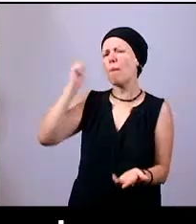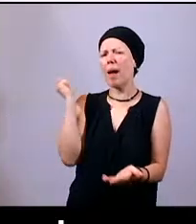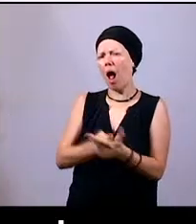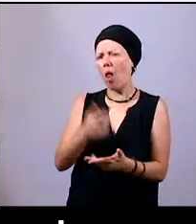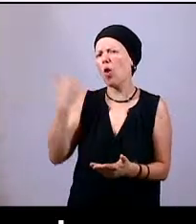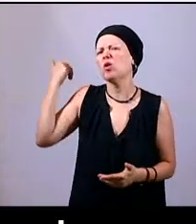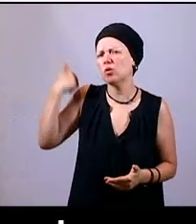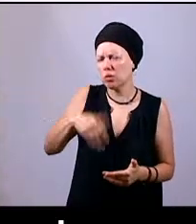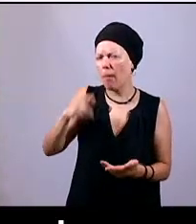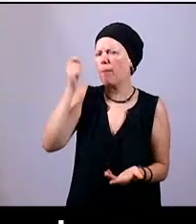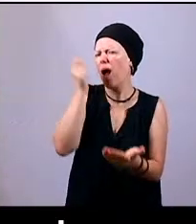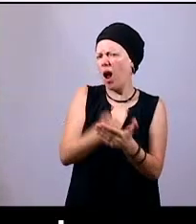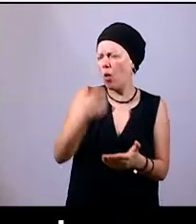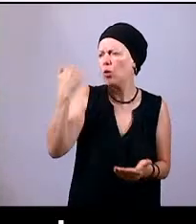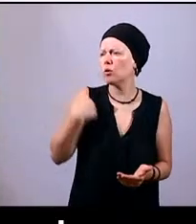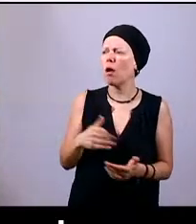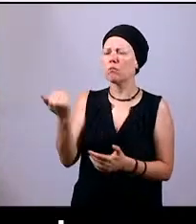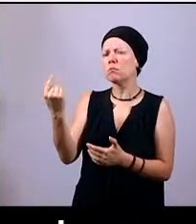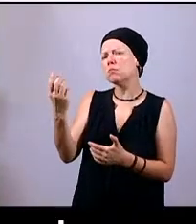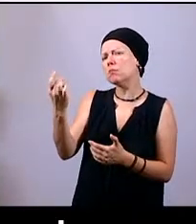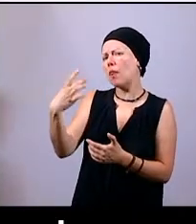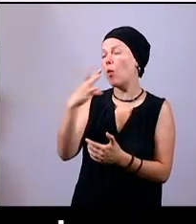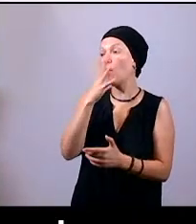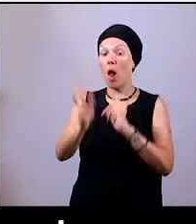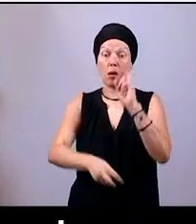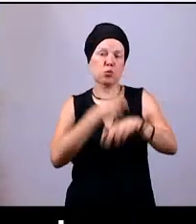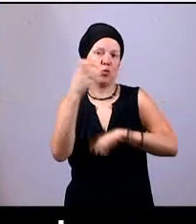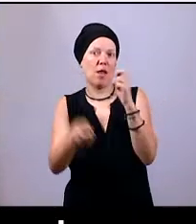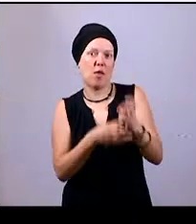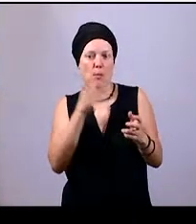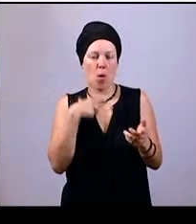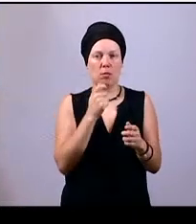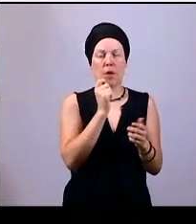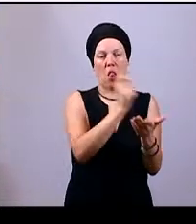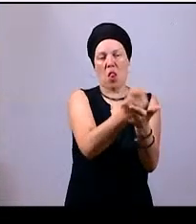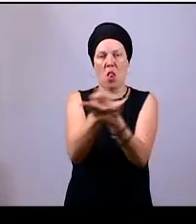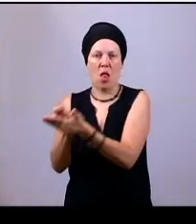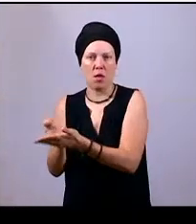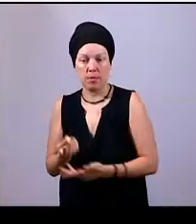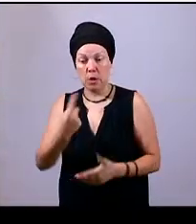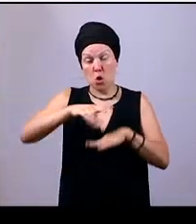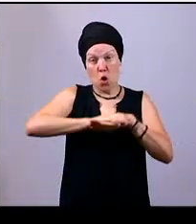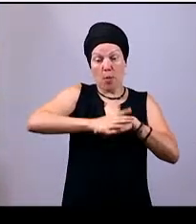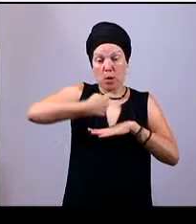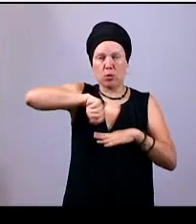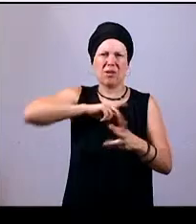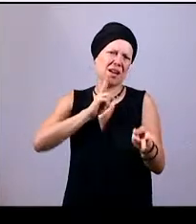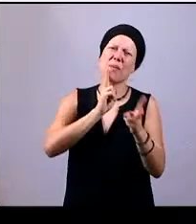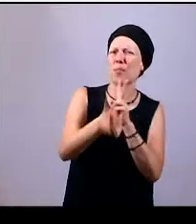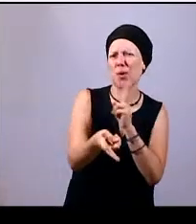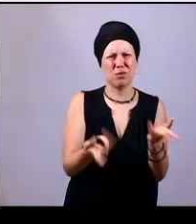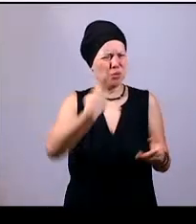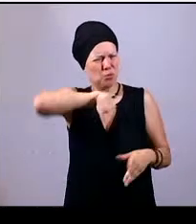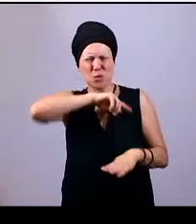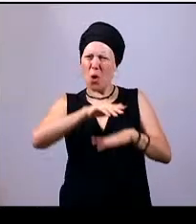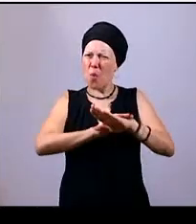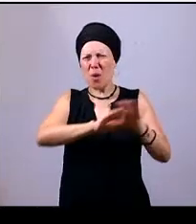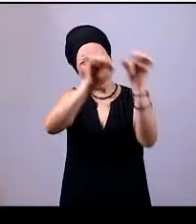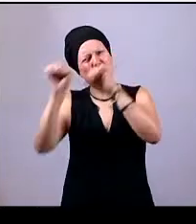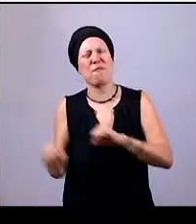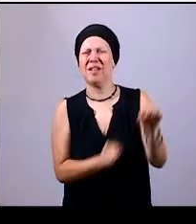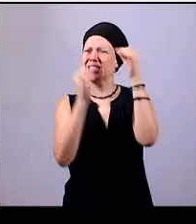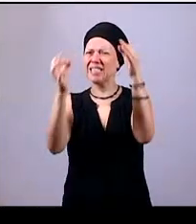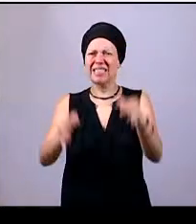ya hemos abonado por la no actualización de las entregas a cuenta. Nuestro Gobierno responde, nuestro Gobierno va a defender